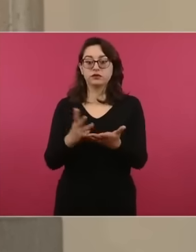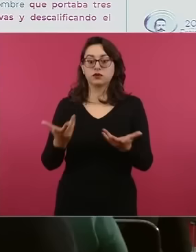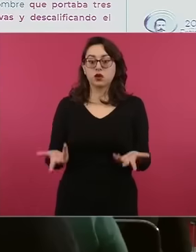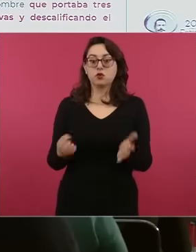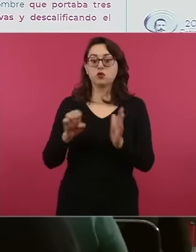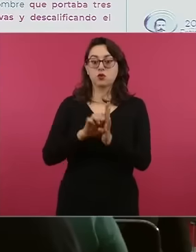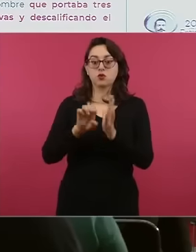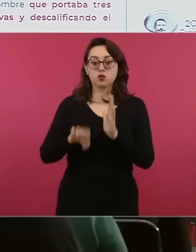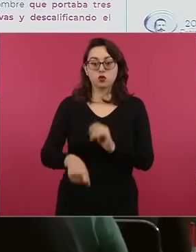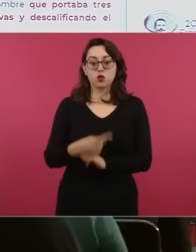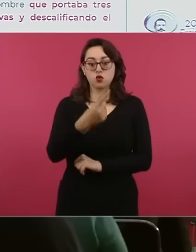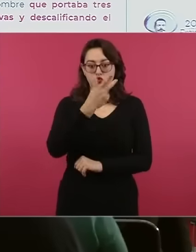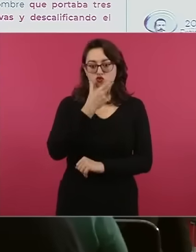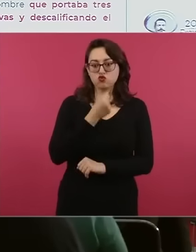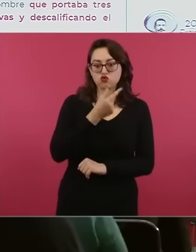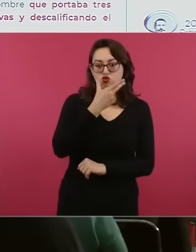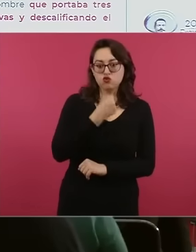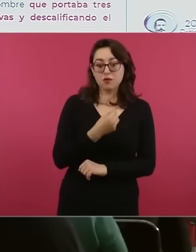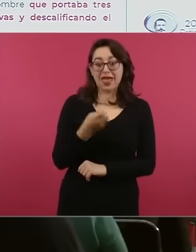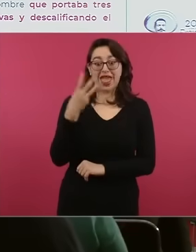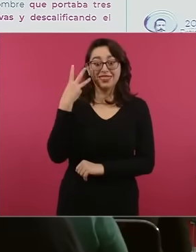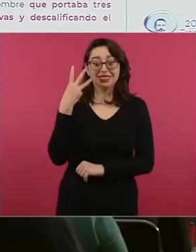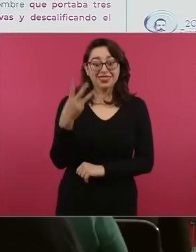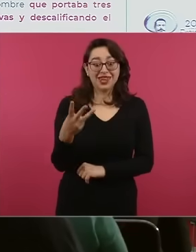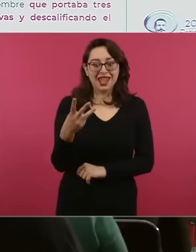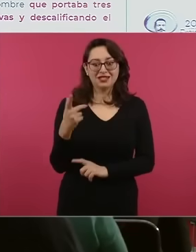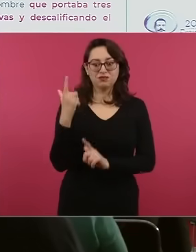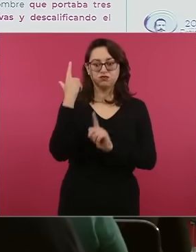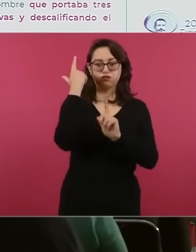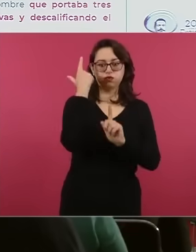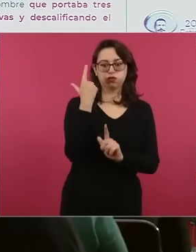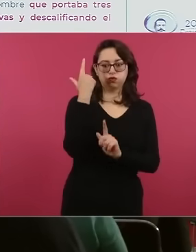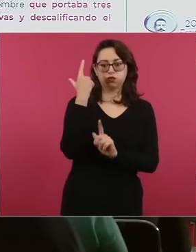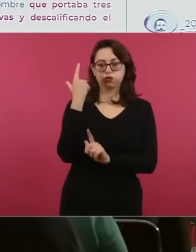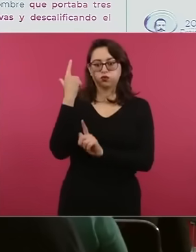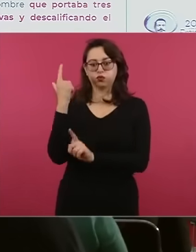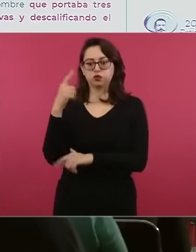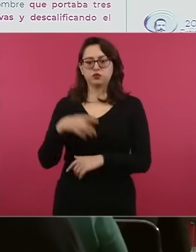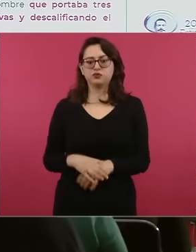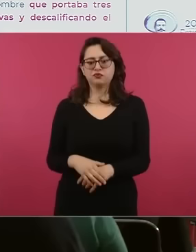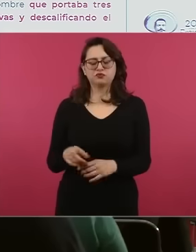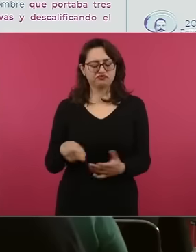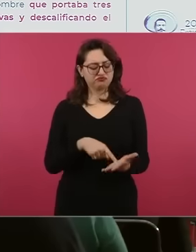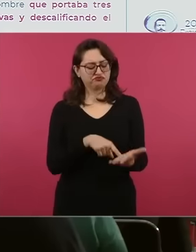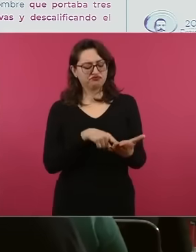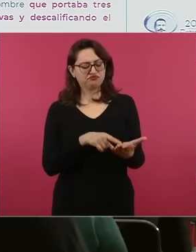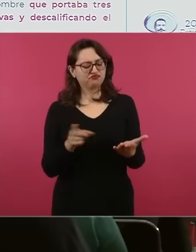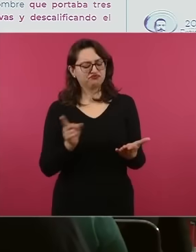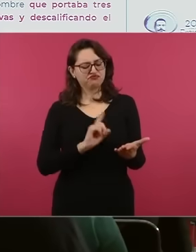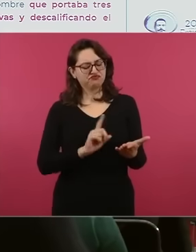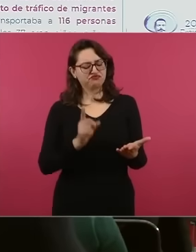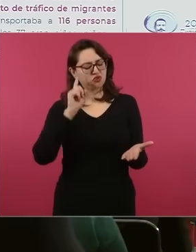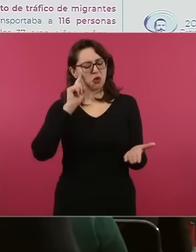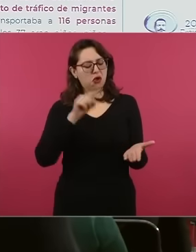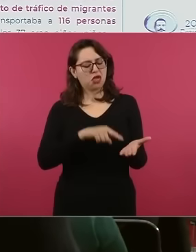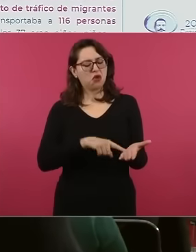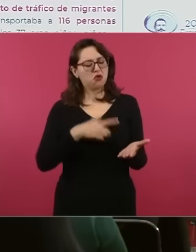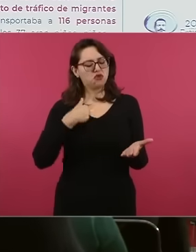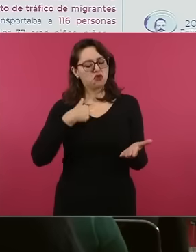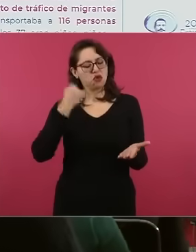portaba tres armas de fuego con base en apreciaciones subjetivas y descalificando el informe policial adelante